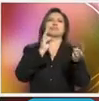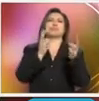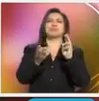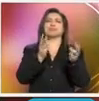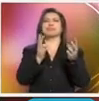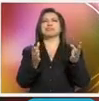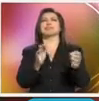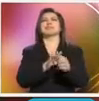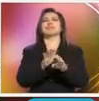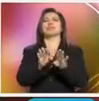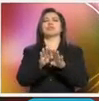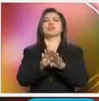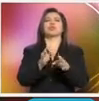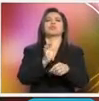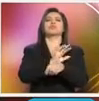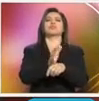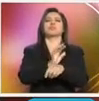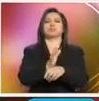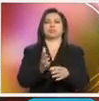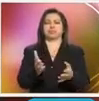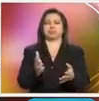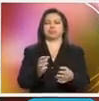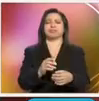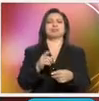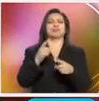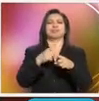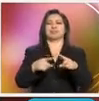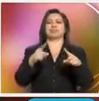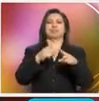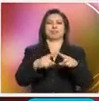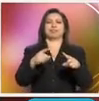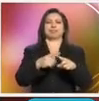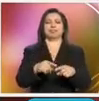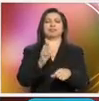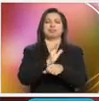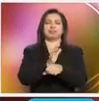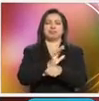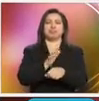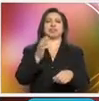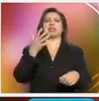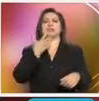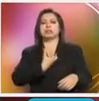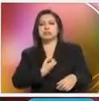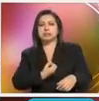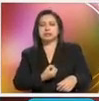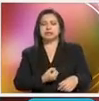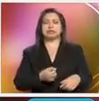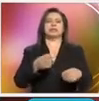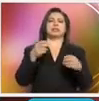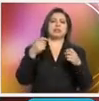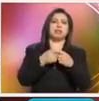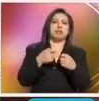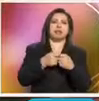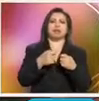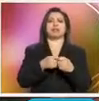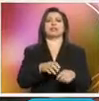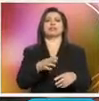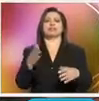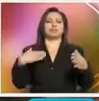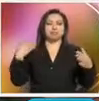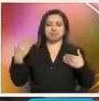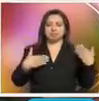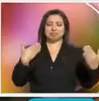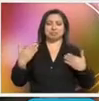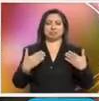otras muy interesantes, otras muy tensas, otras muy experimentales, pero se los recomiendo mucho, todas muy